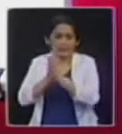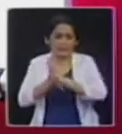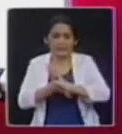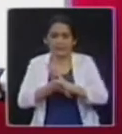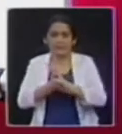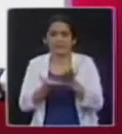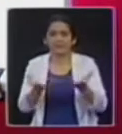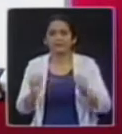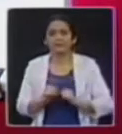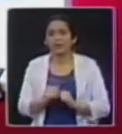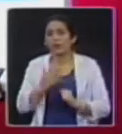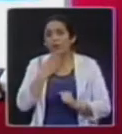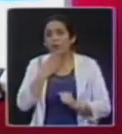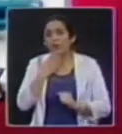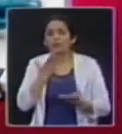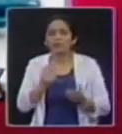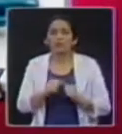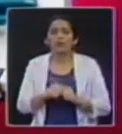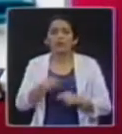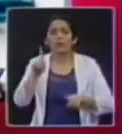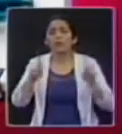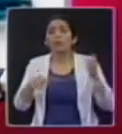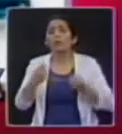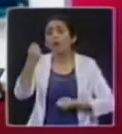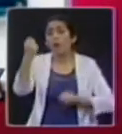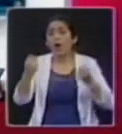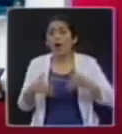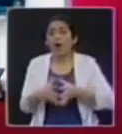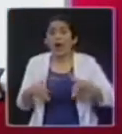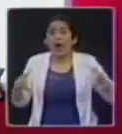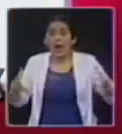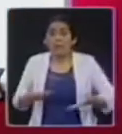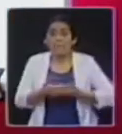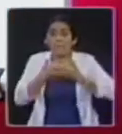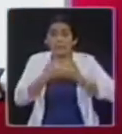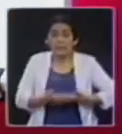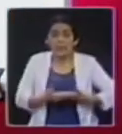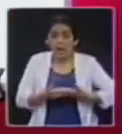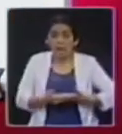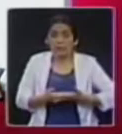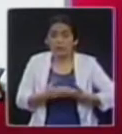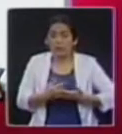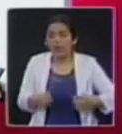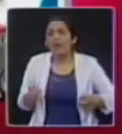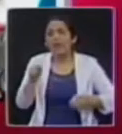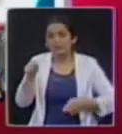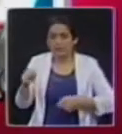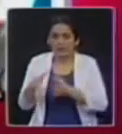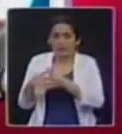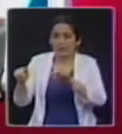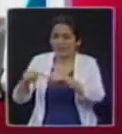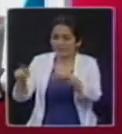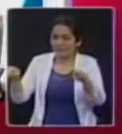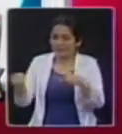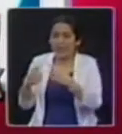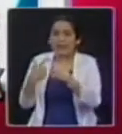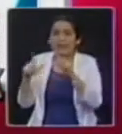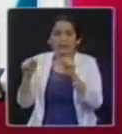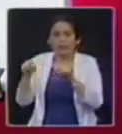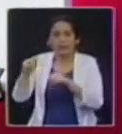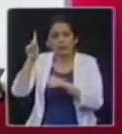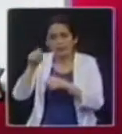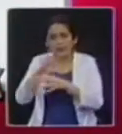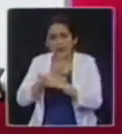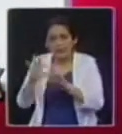en vehículos pesados con la libre mantenimiento. Más del 50% de los vehículos pesados que cambian